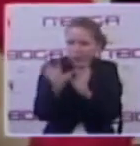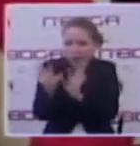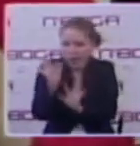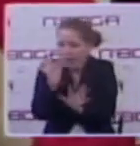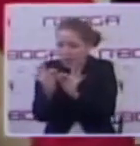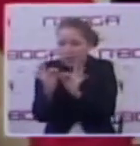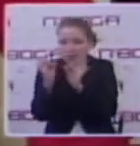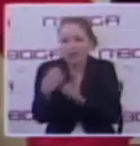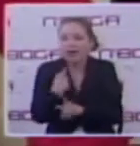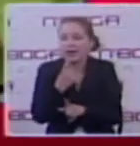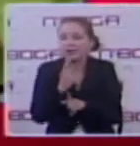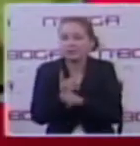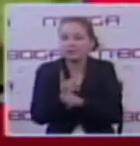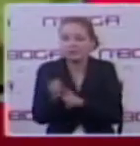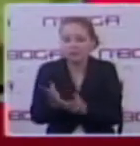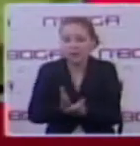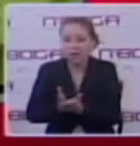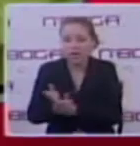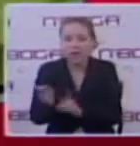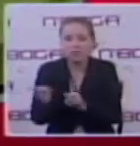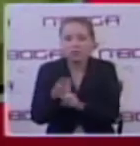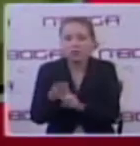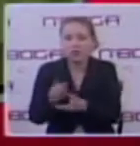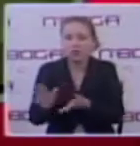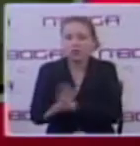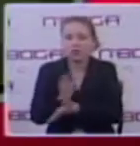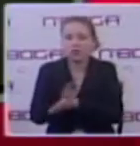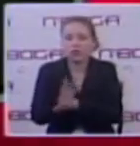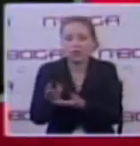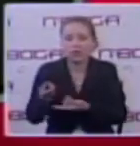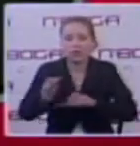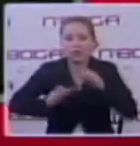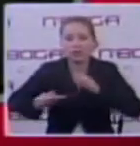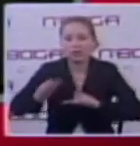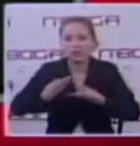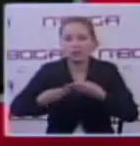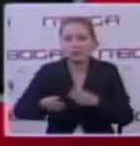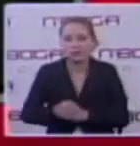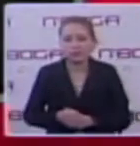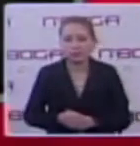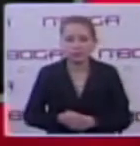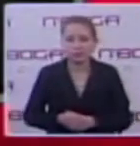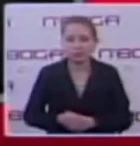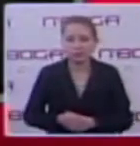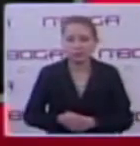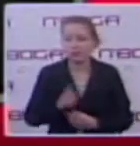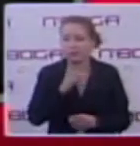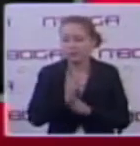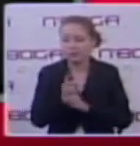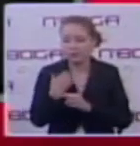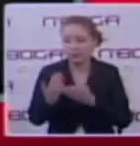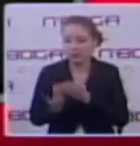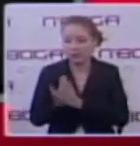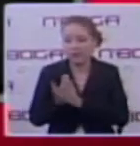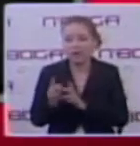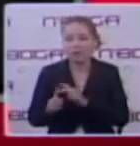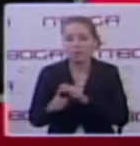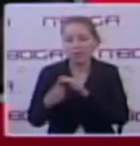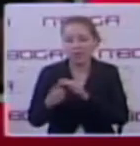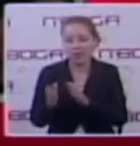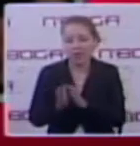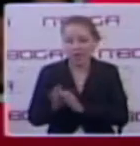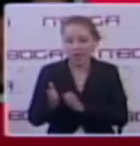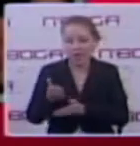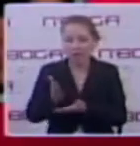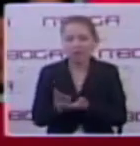que realmente el camino era formar una escuela de negocios. Por eso fue que se implementó Emprende Cacao, aprovechando